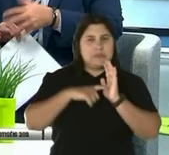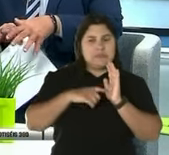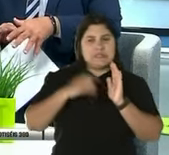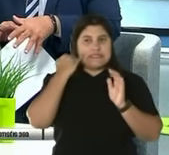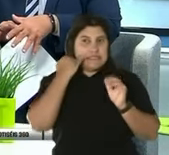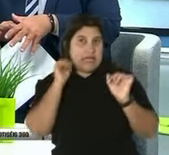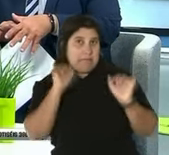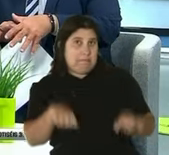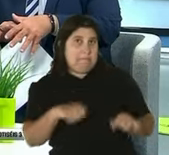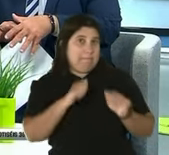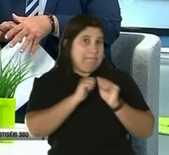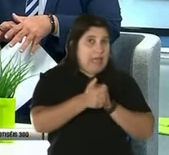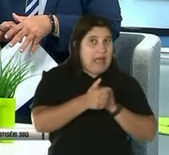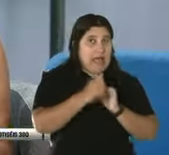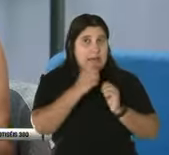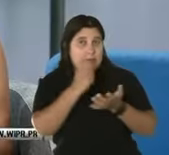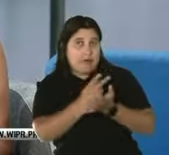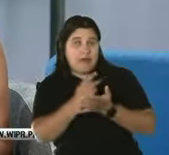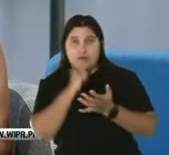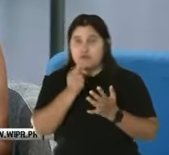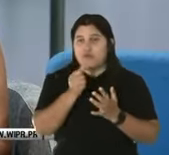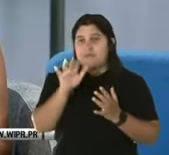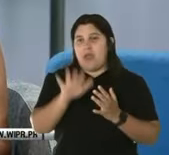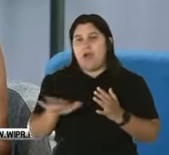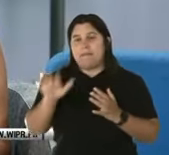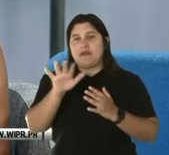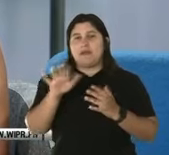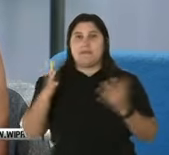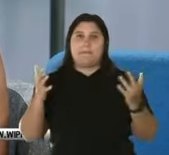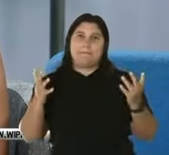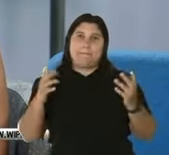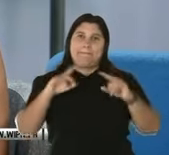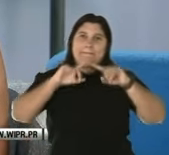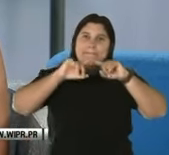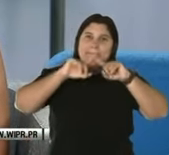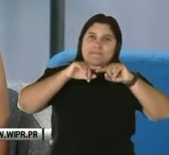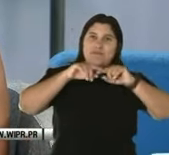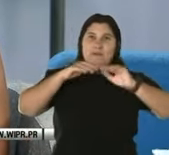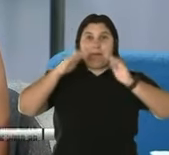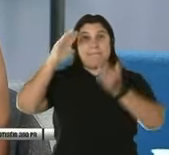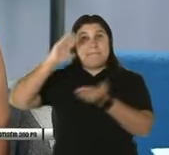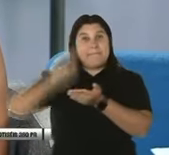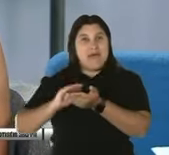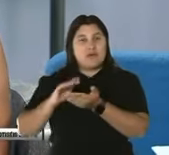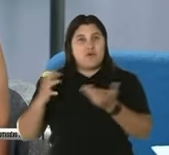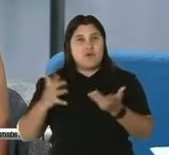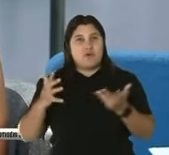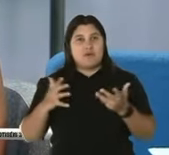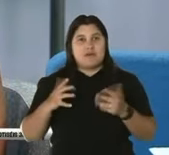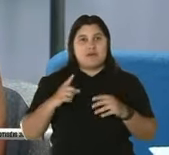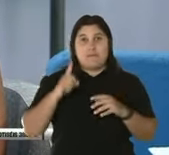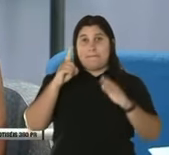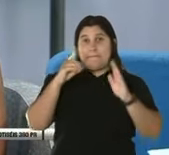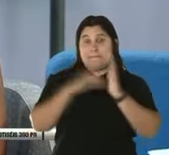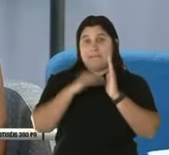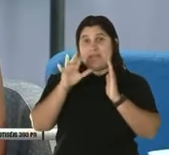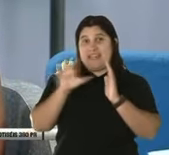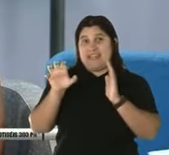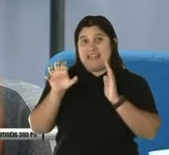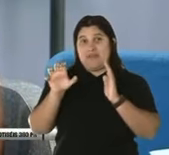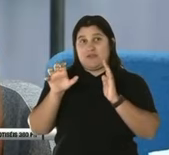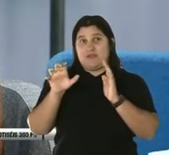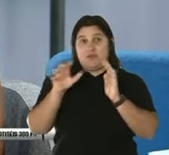el crédito que correspondería la cantidad del crédito se computa y va a ser lo menor entre mil quinientos dólares